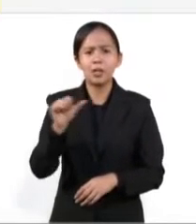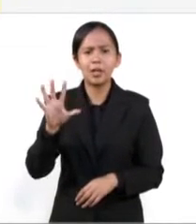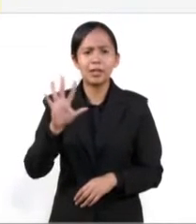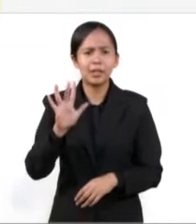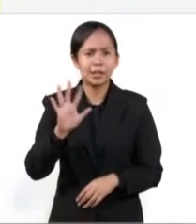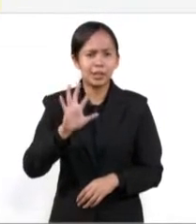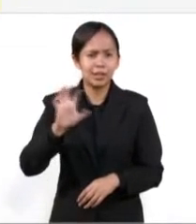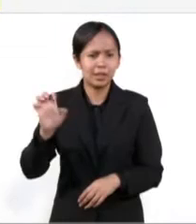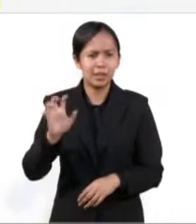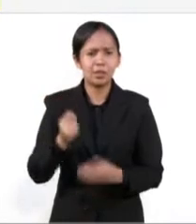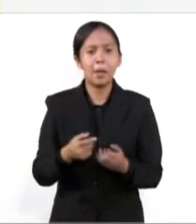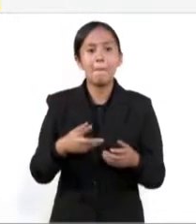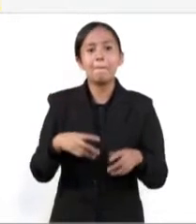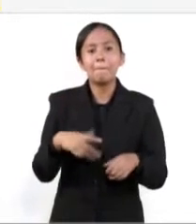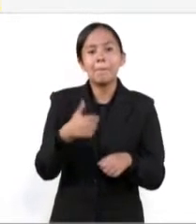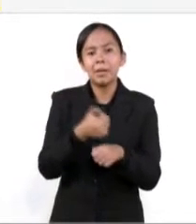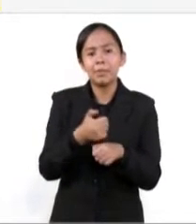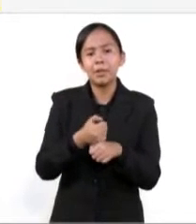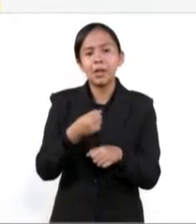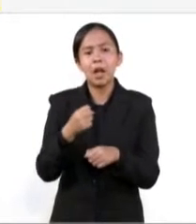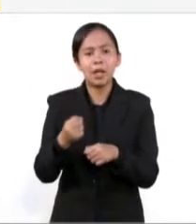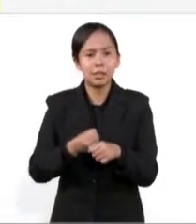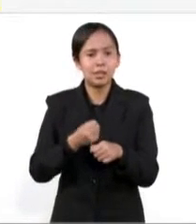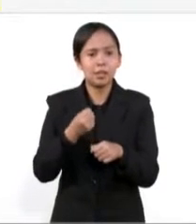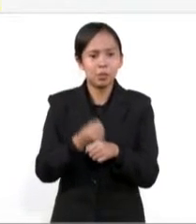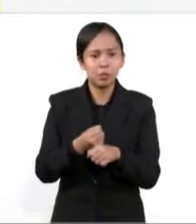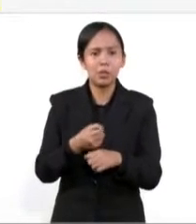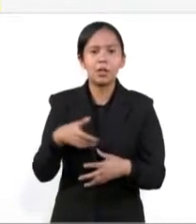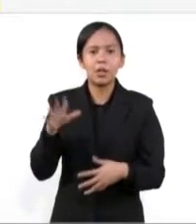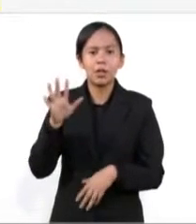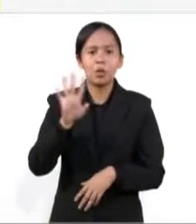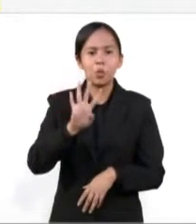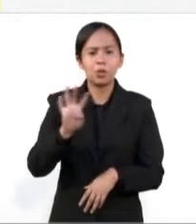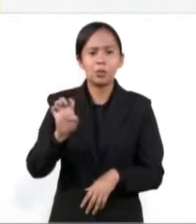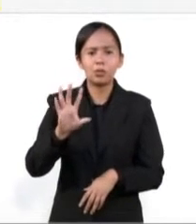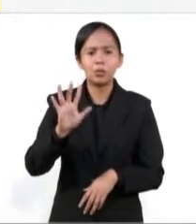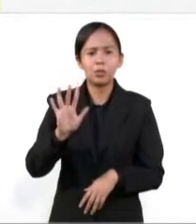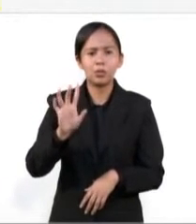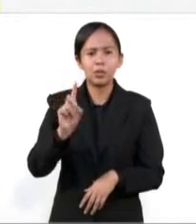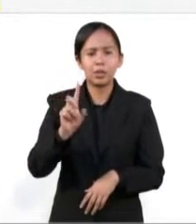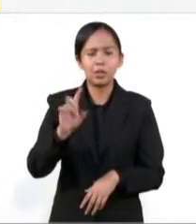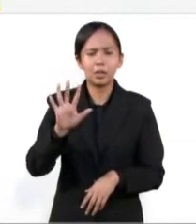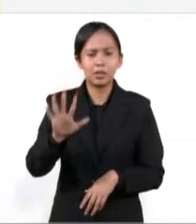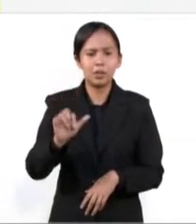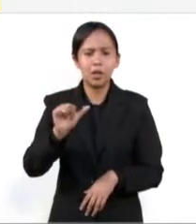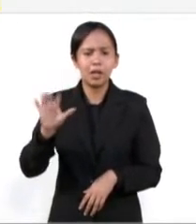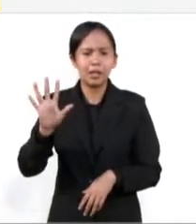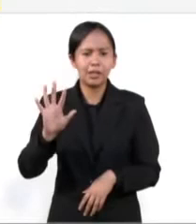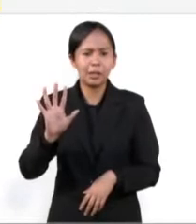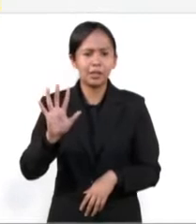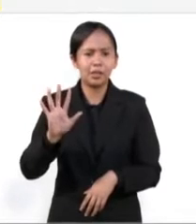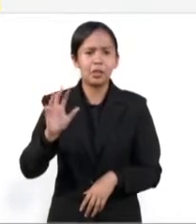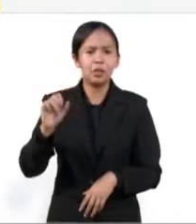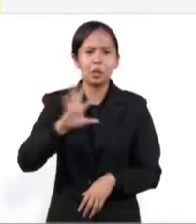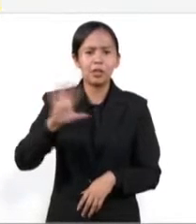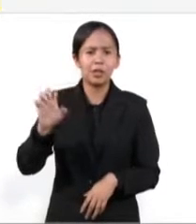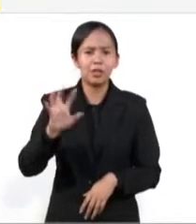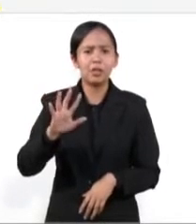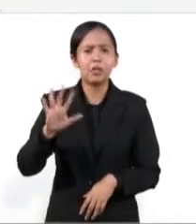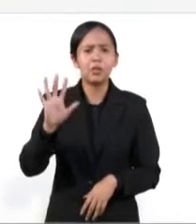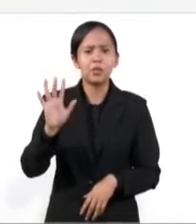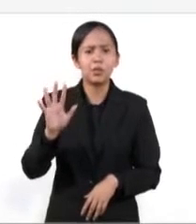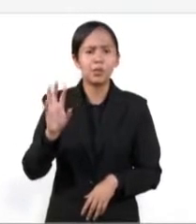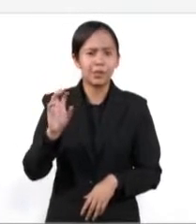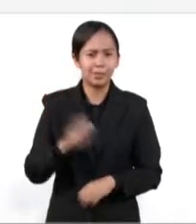de 435 a 550 pesos y en centros de atención múltiple de 500 a 600 pesos. Con lo